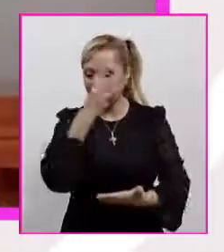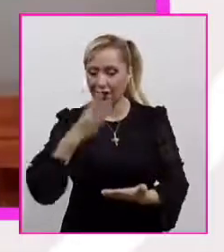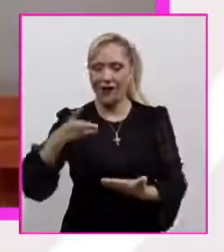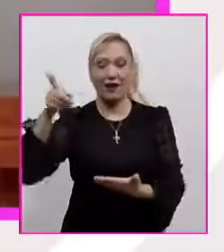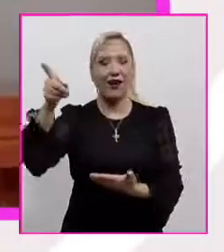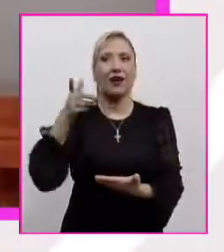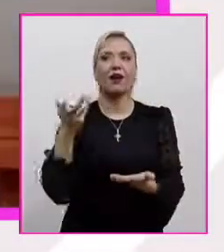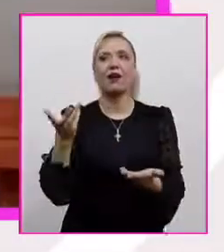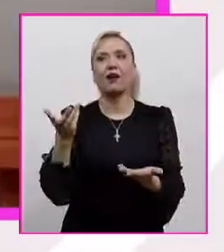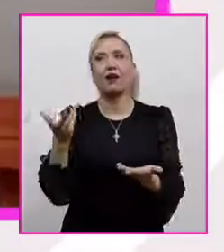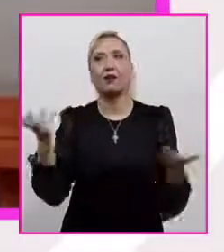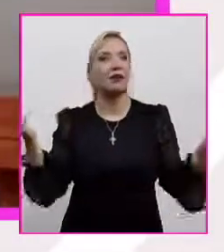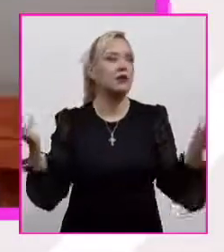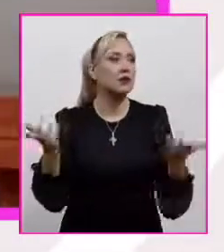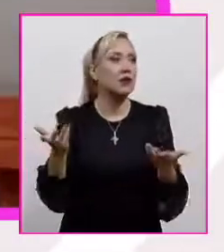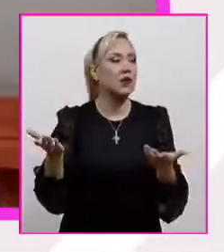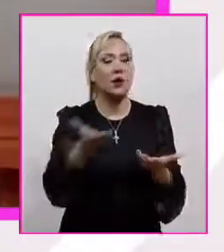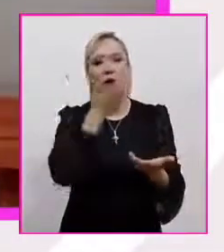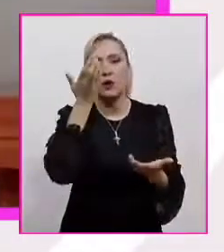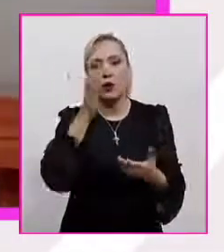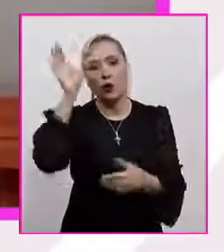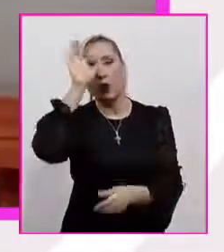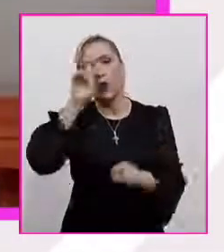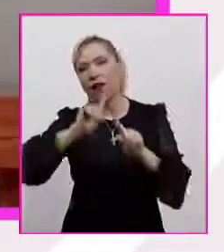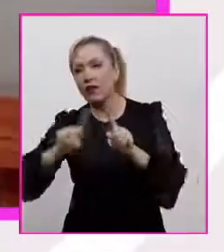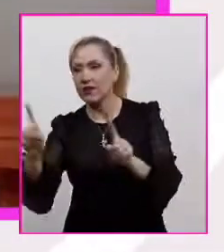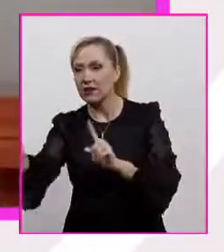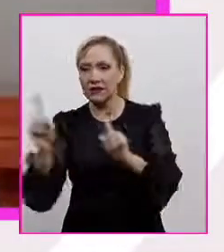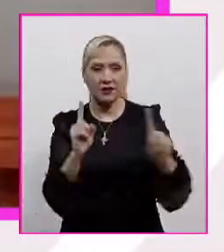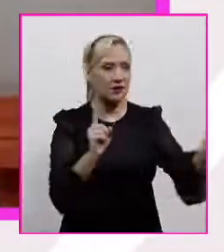vez a culturas diferentes,